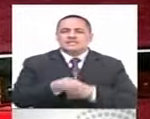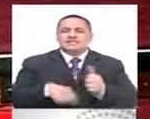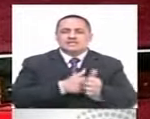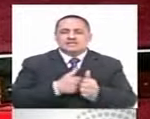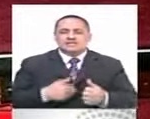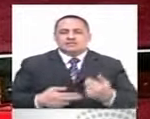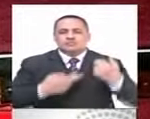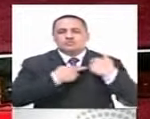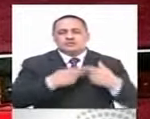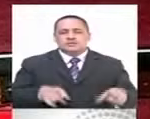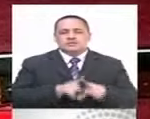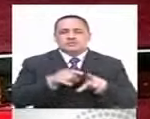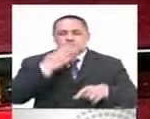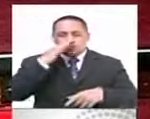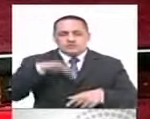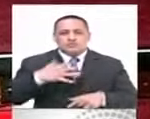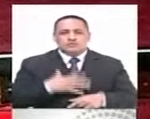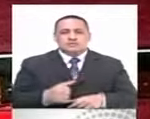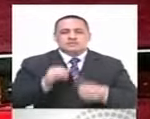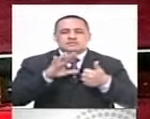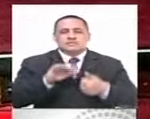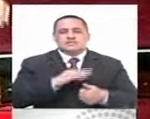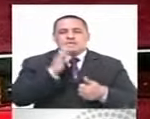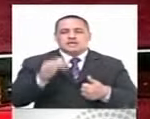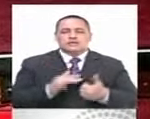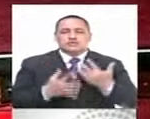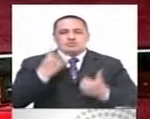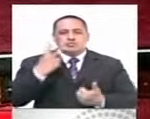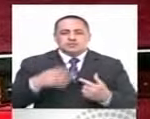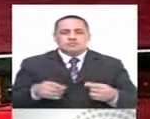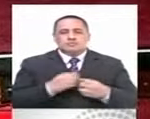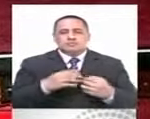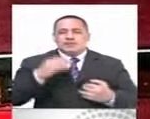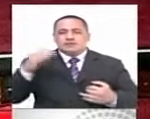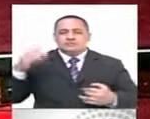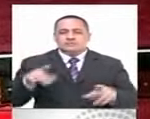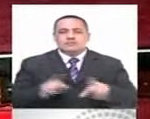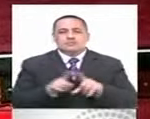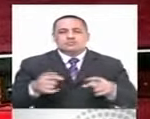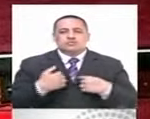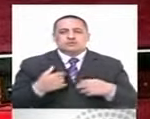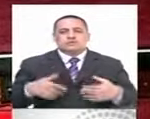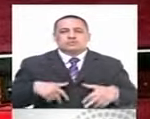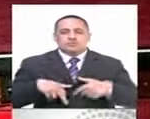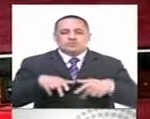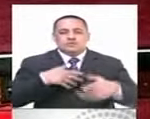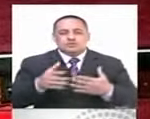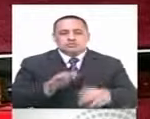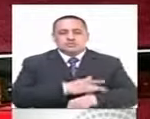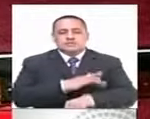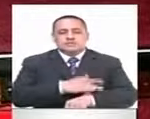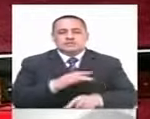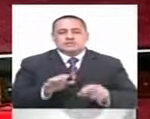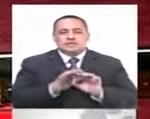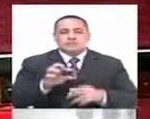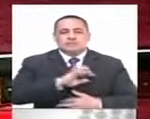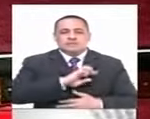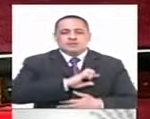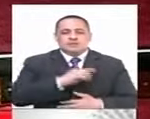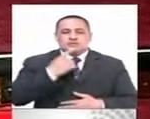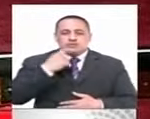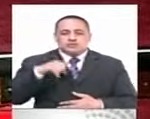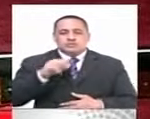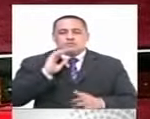perjudicados, nos dijeron los niños de 6 años para abajo, porque no tienen movimiento ni tienen sensibilidad. Y todo lo de la primaria, y no